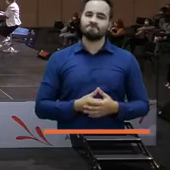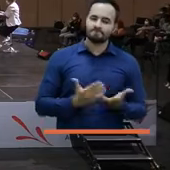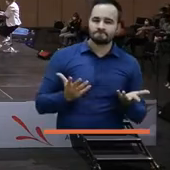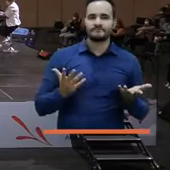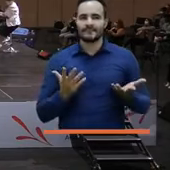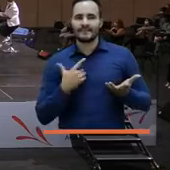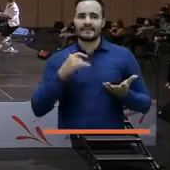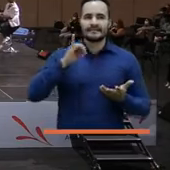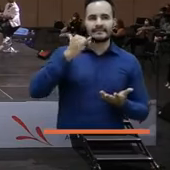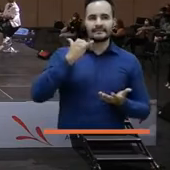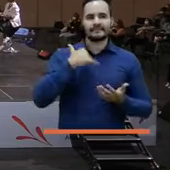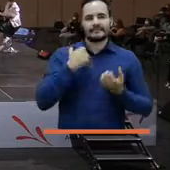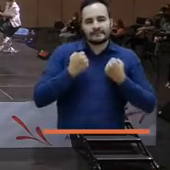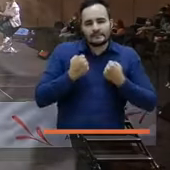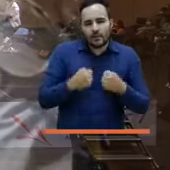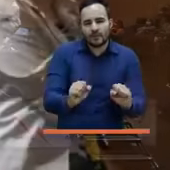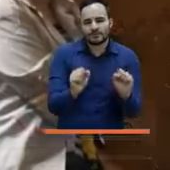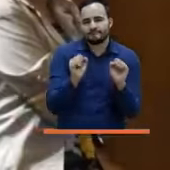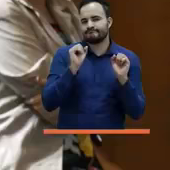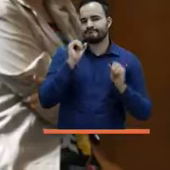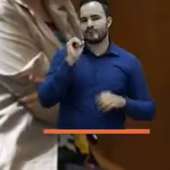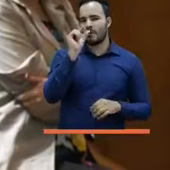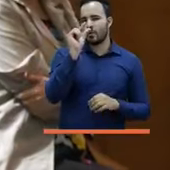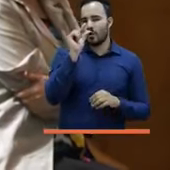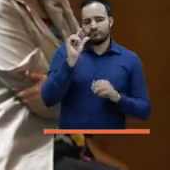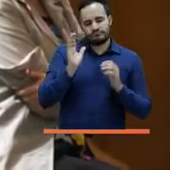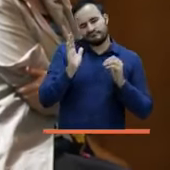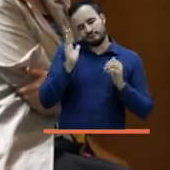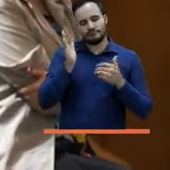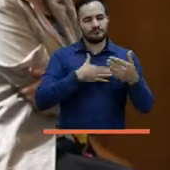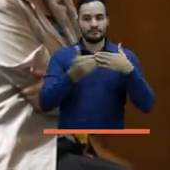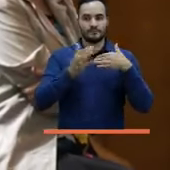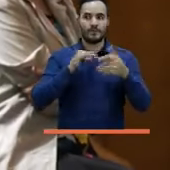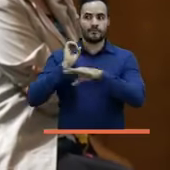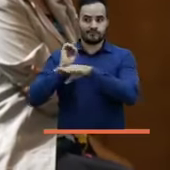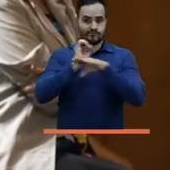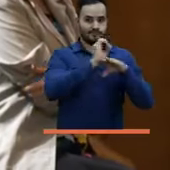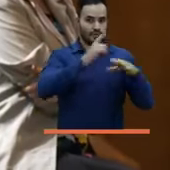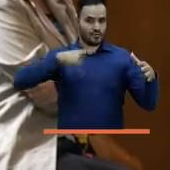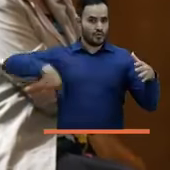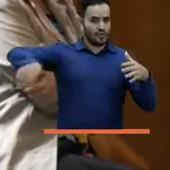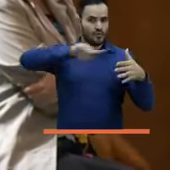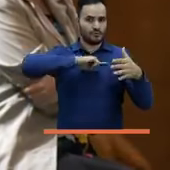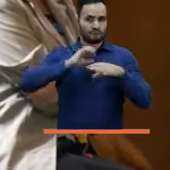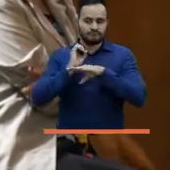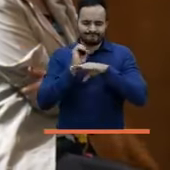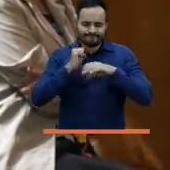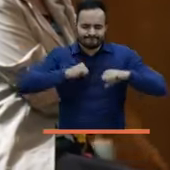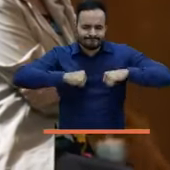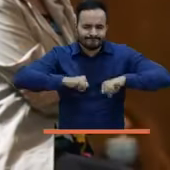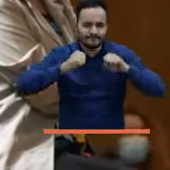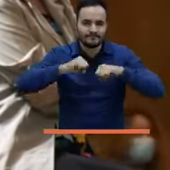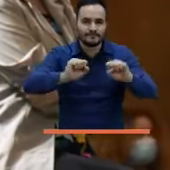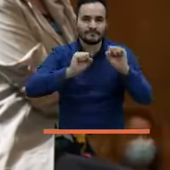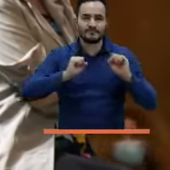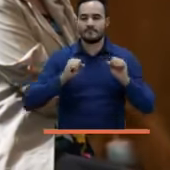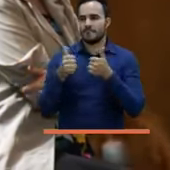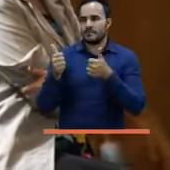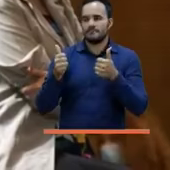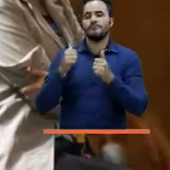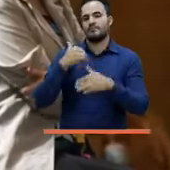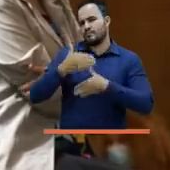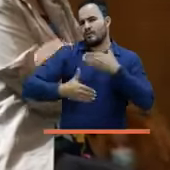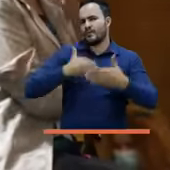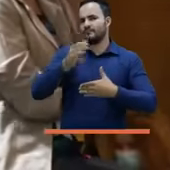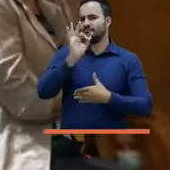de arena pequeño que estamos colocando cada una de las organizaciones pero también todas juntas podremos lograr ese cambio social a partir del